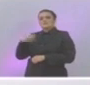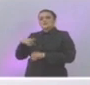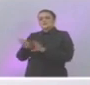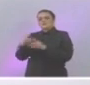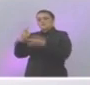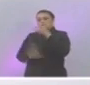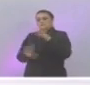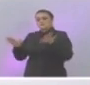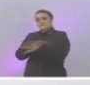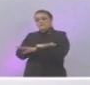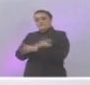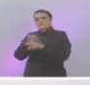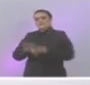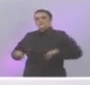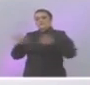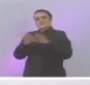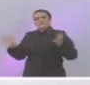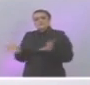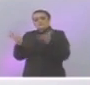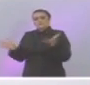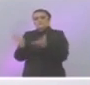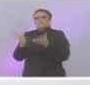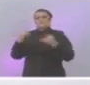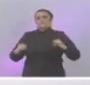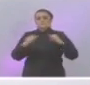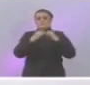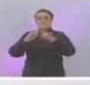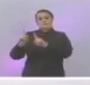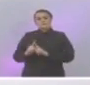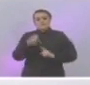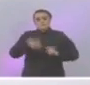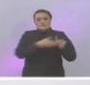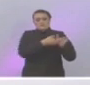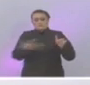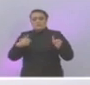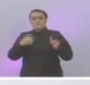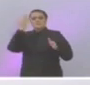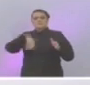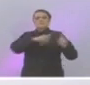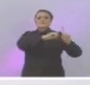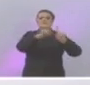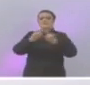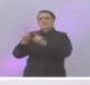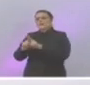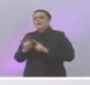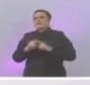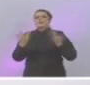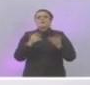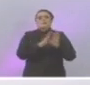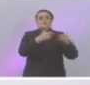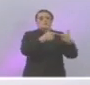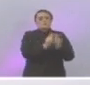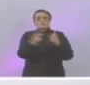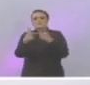importantes transformaciones políticas e institucionales. En este periodo, reconociendo la pluralidad de los